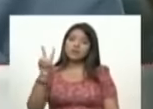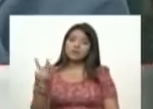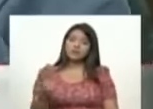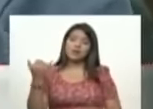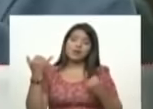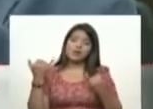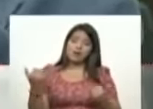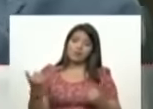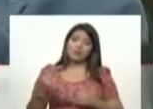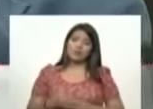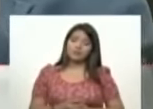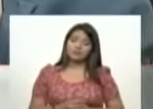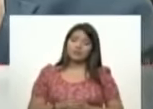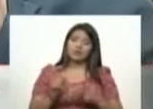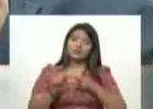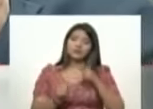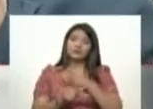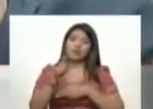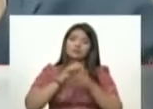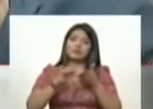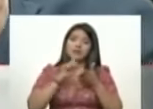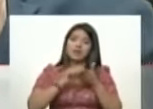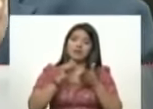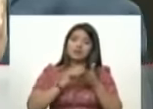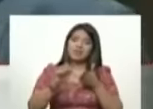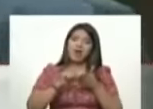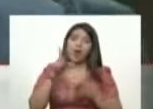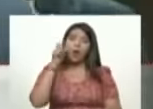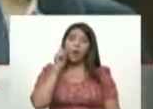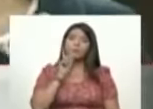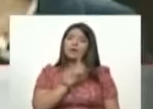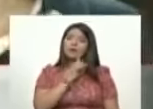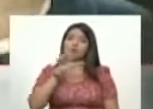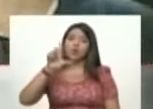hoy nuestro subsecretario de la Cámara,